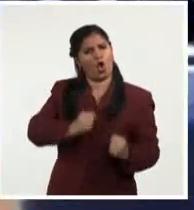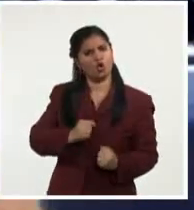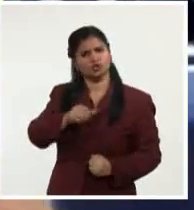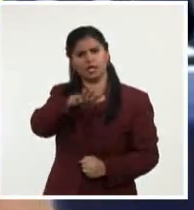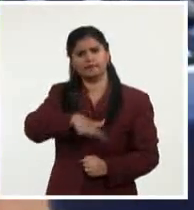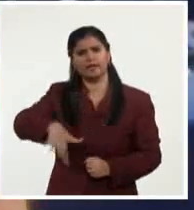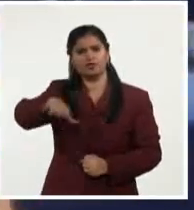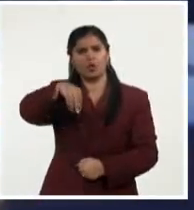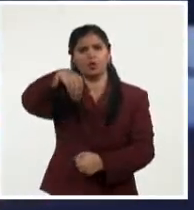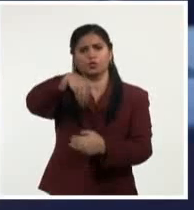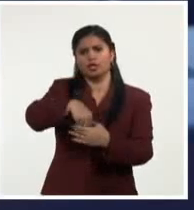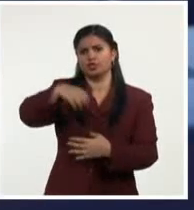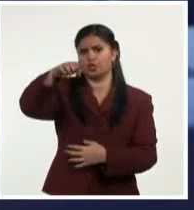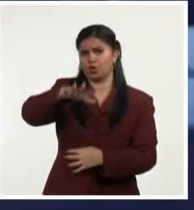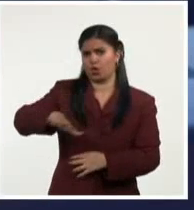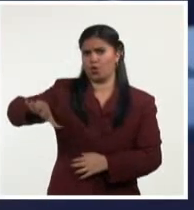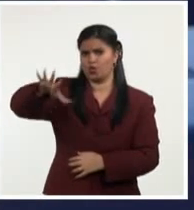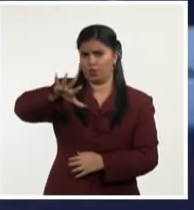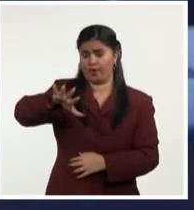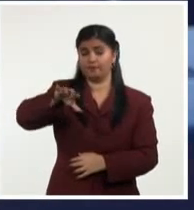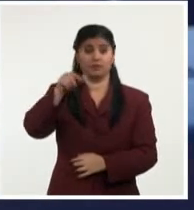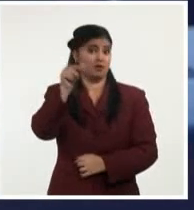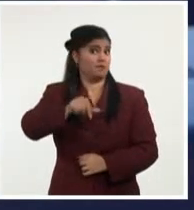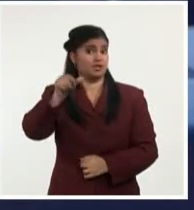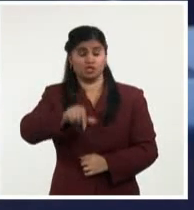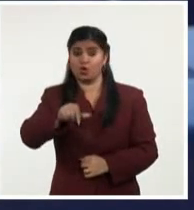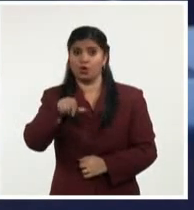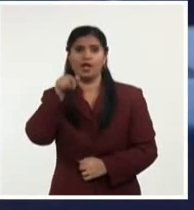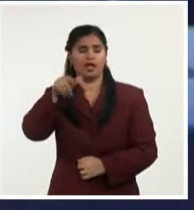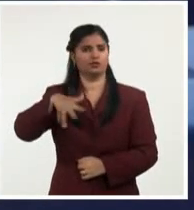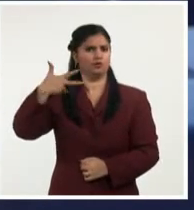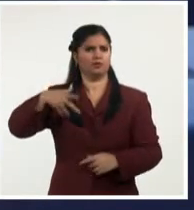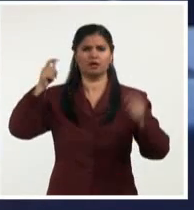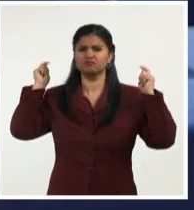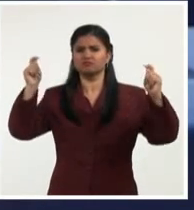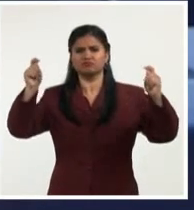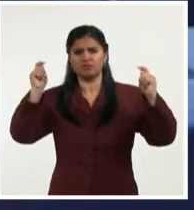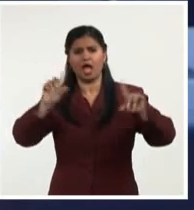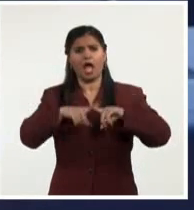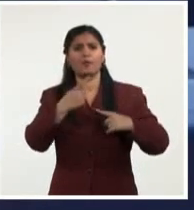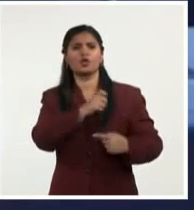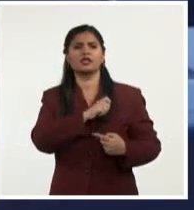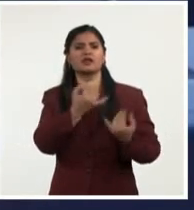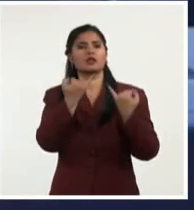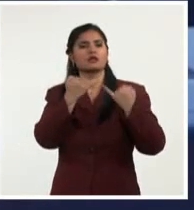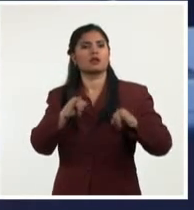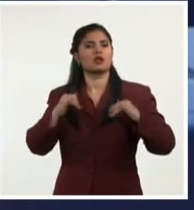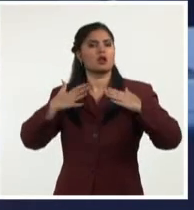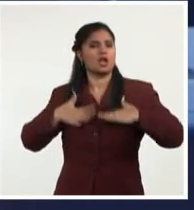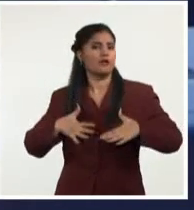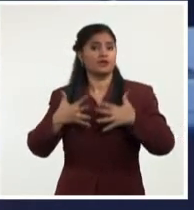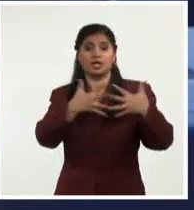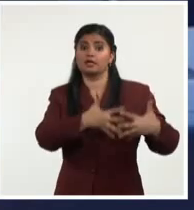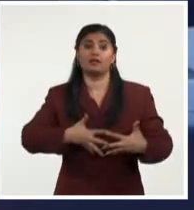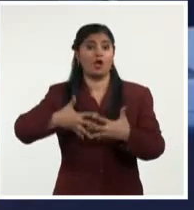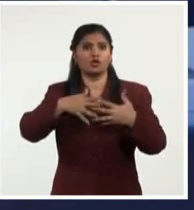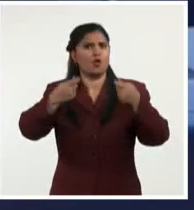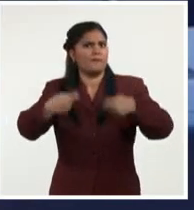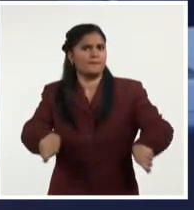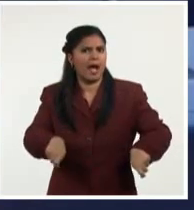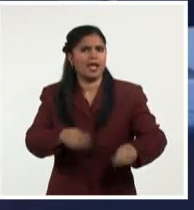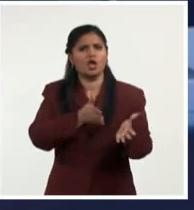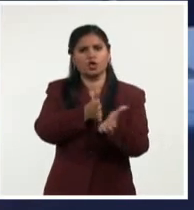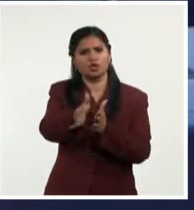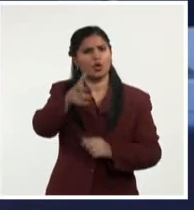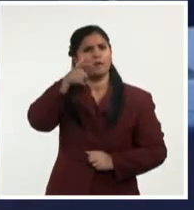York, donde cientos de manifestantes protestaron contra el militarismo estadounidense y exigieron que el dinero que financian los conflictos